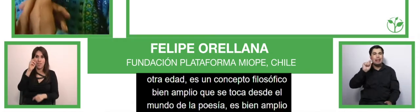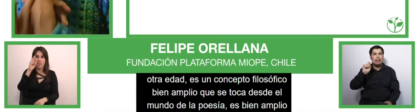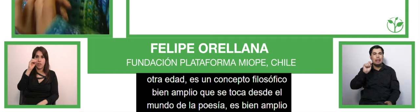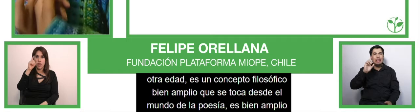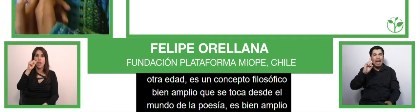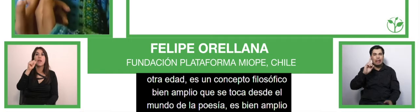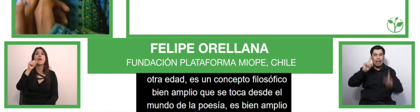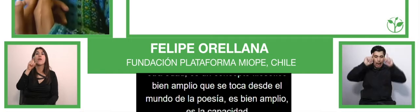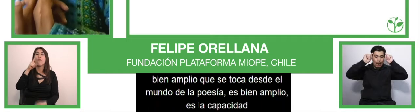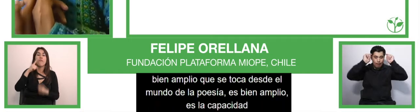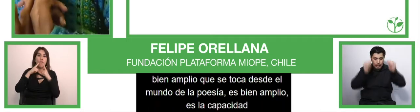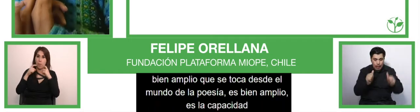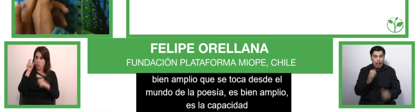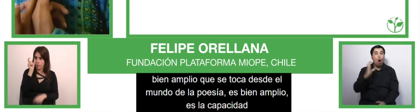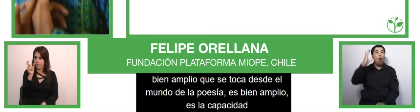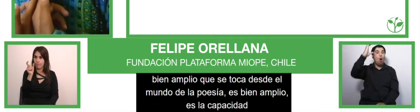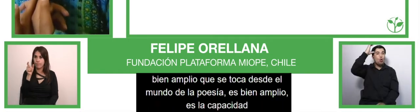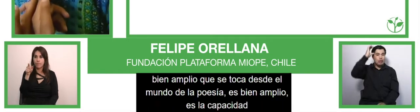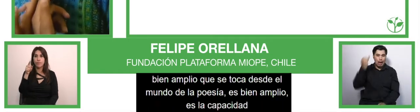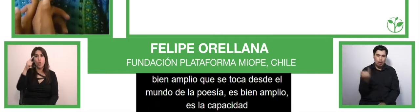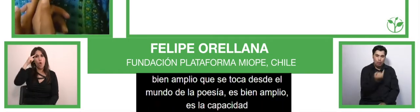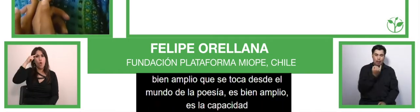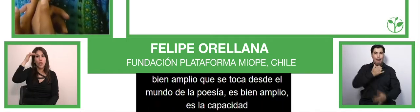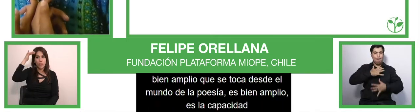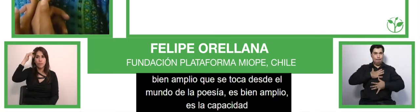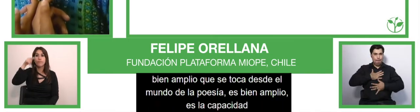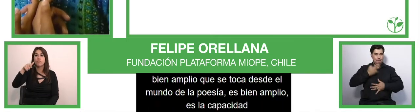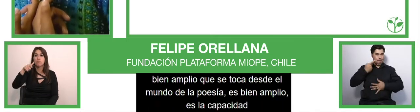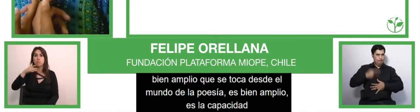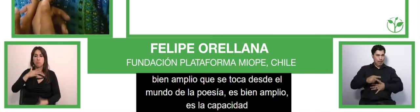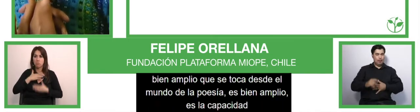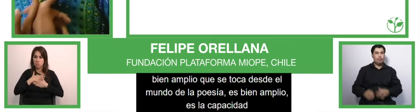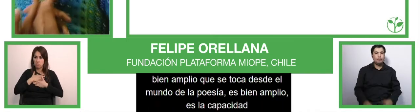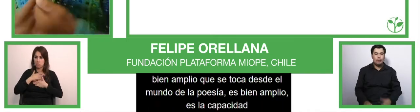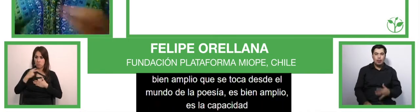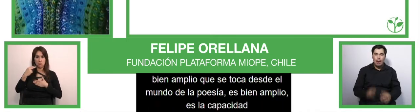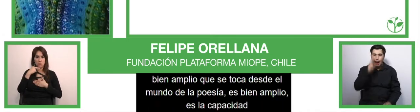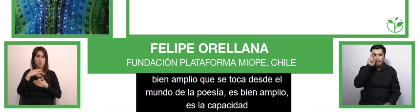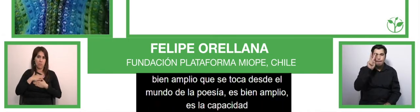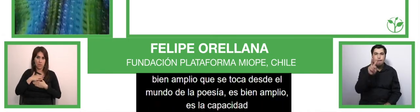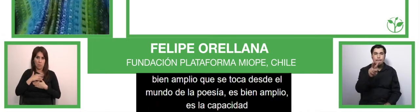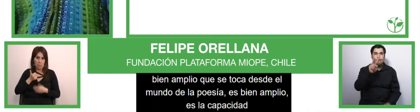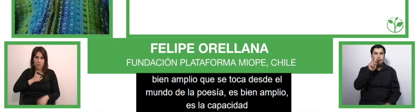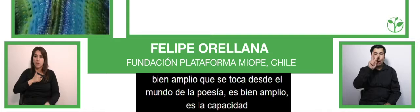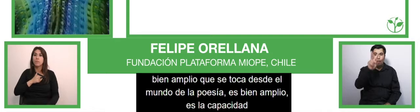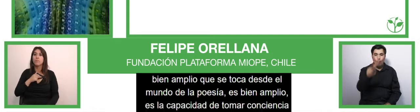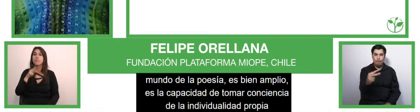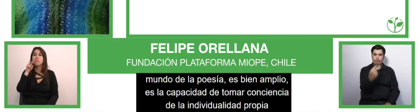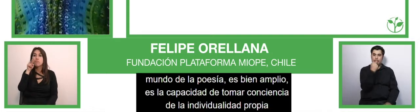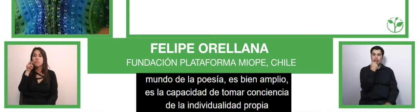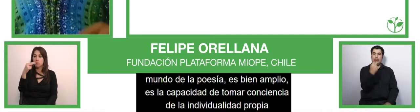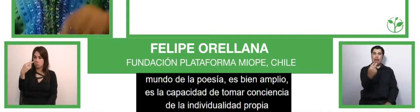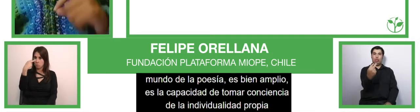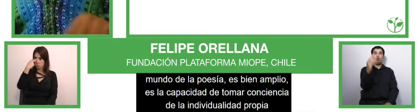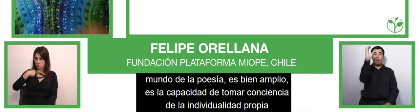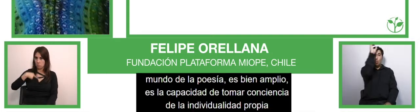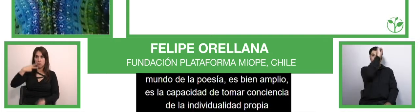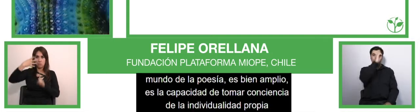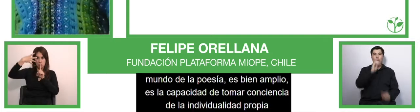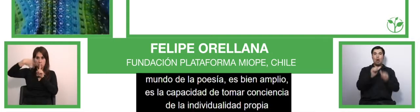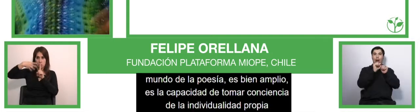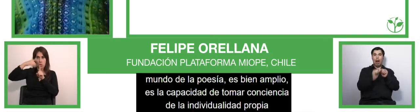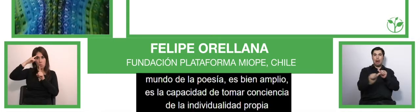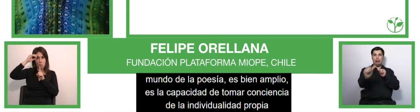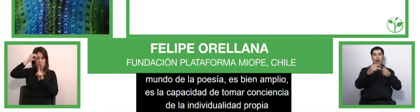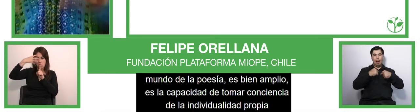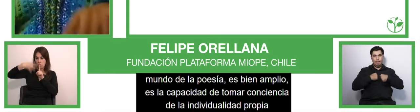conciencia de la individualidad propia, ¿ya? Mirándose desde una perspectiva ajena a sí mismo. ¿Qué significa esto? Que efectivamente